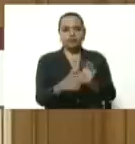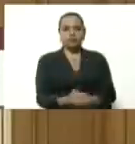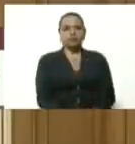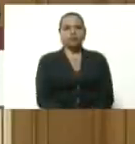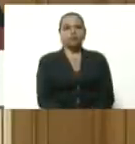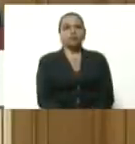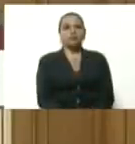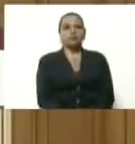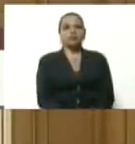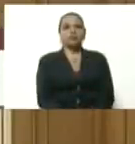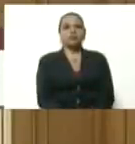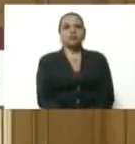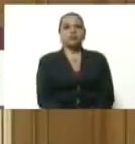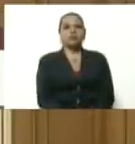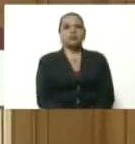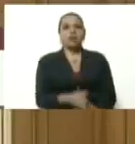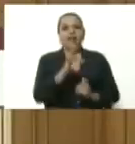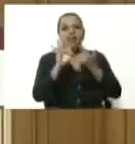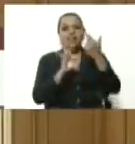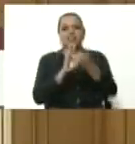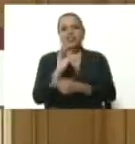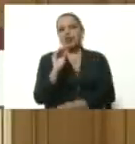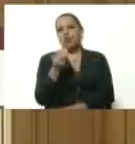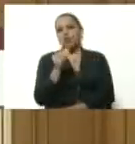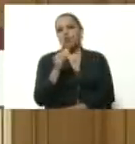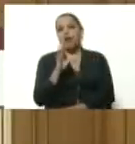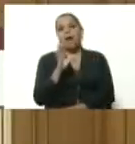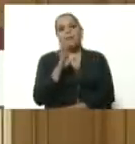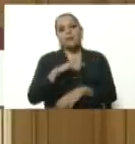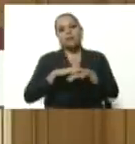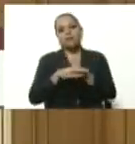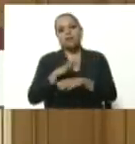que son las 3Q, las 5Q, perdón,